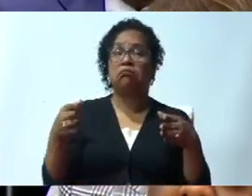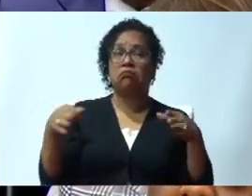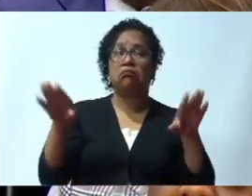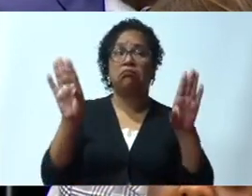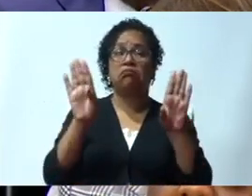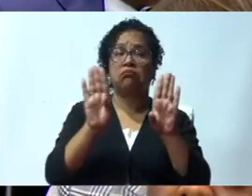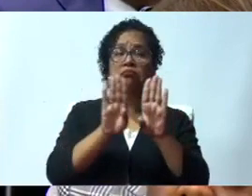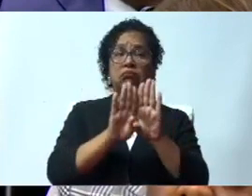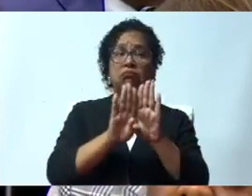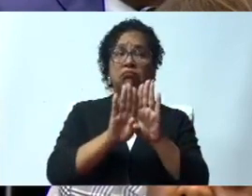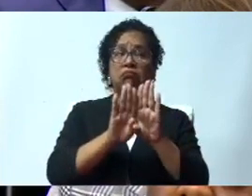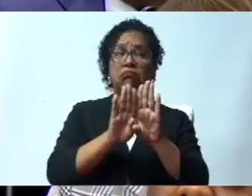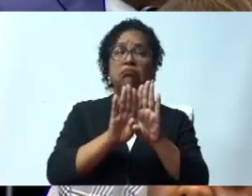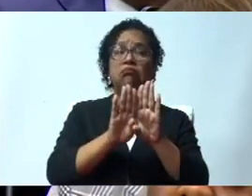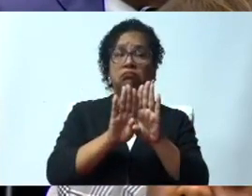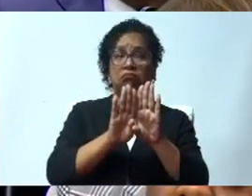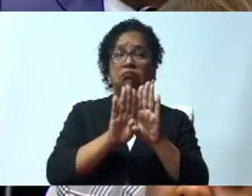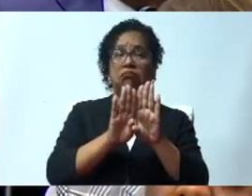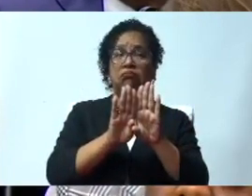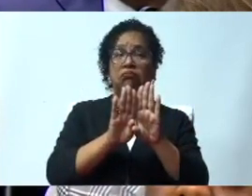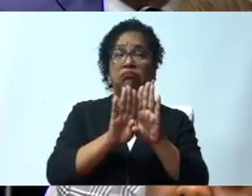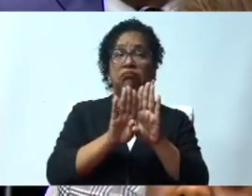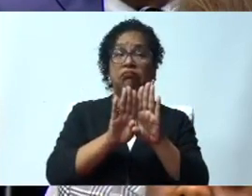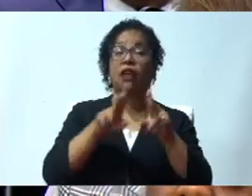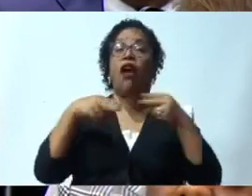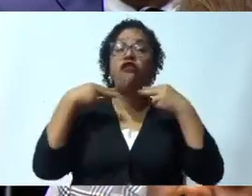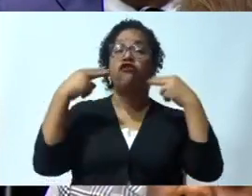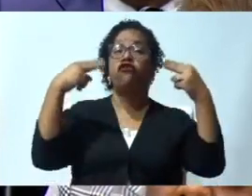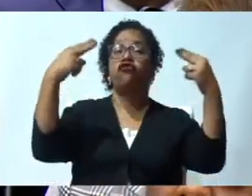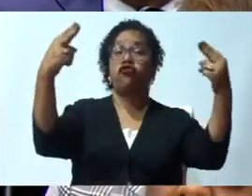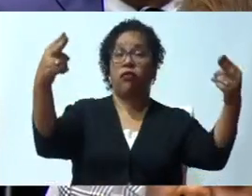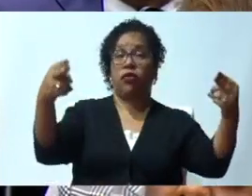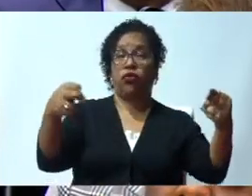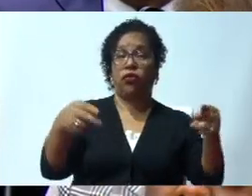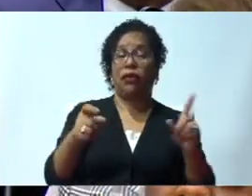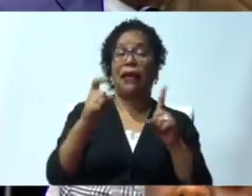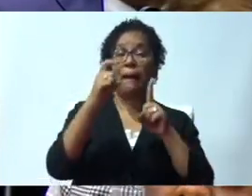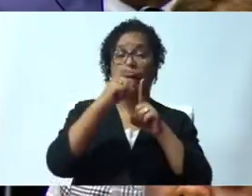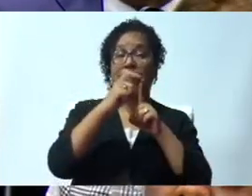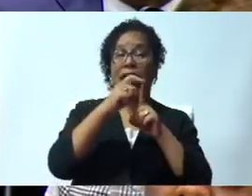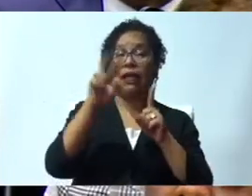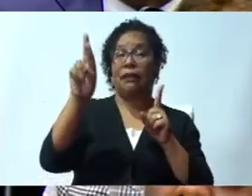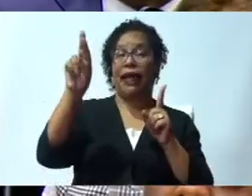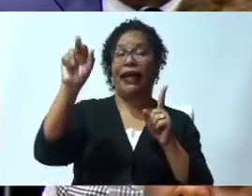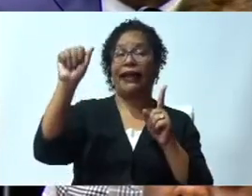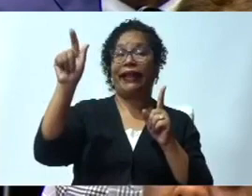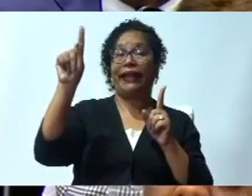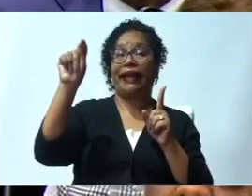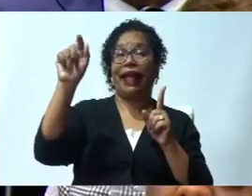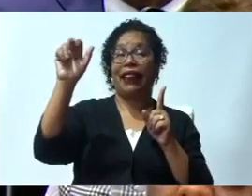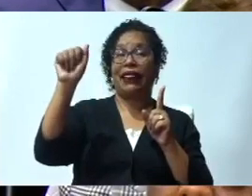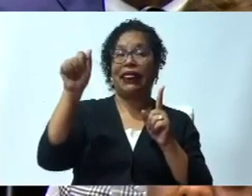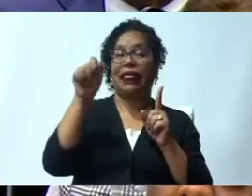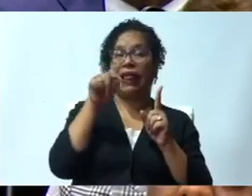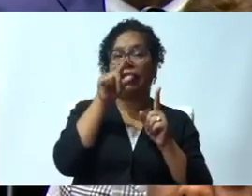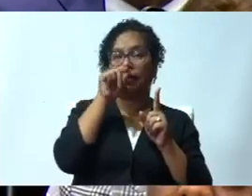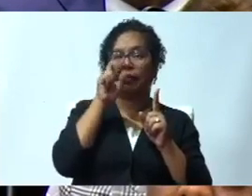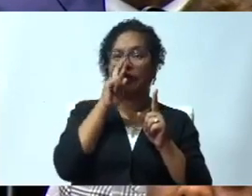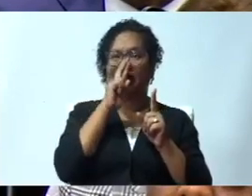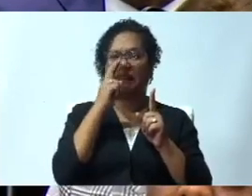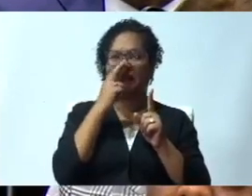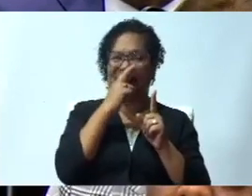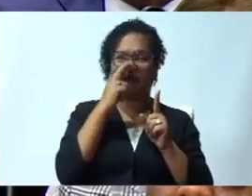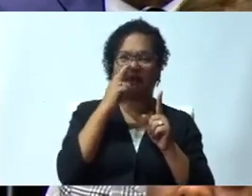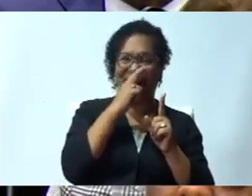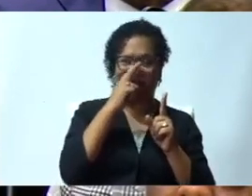muy famosa la palabra rata, que alguien, una colega por ahí lo dijo en estos días, la rata quizás es un animalito muy